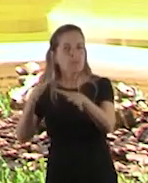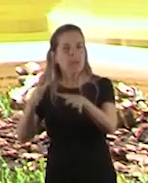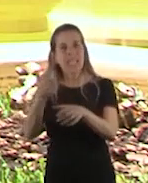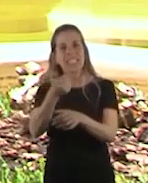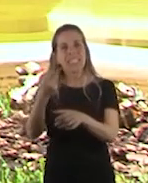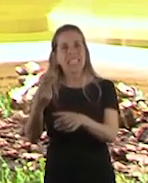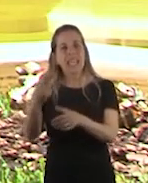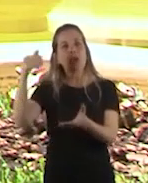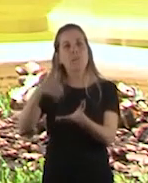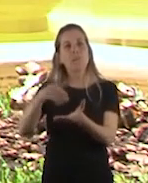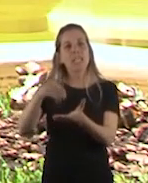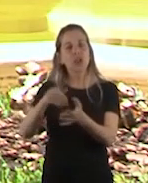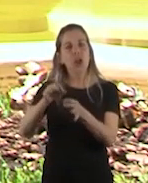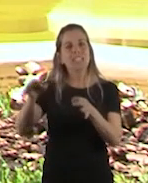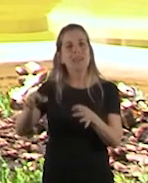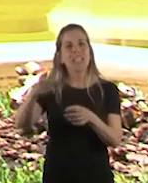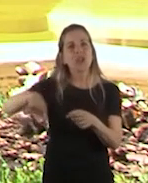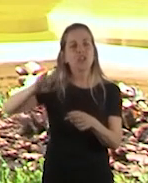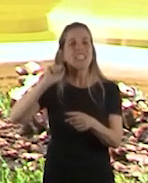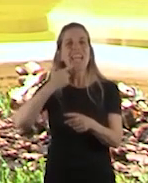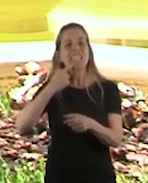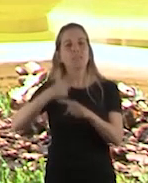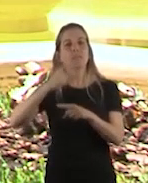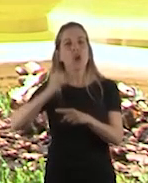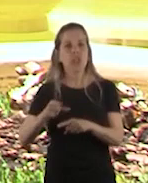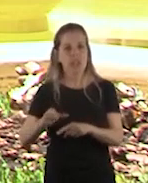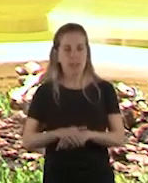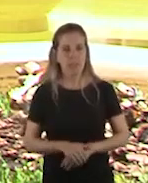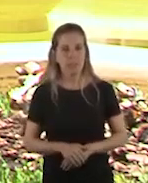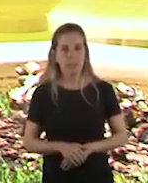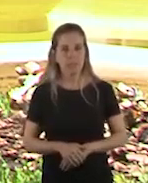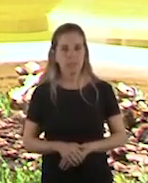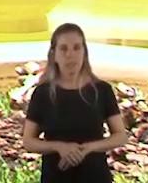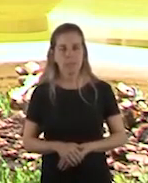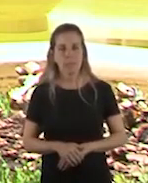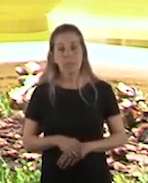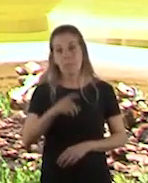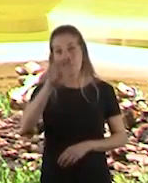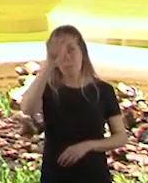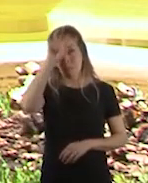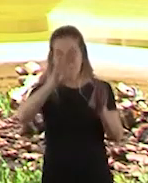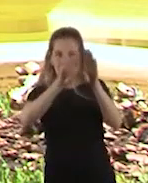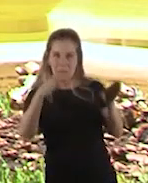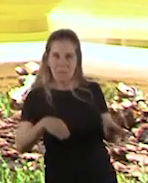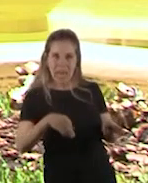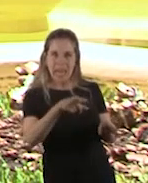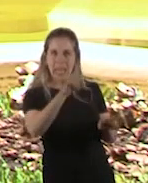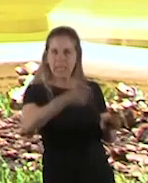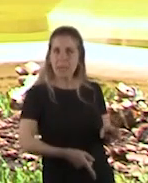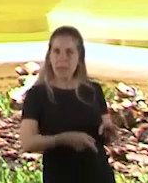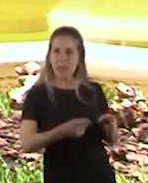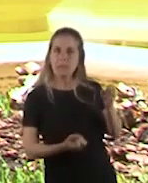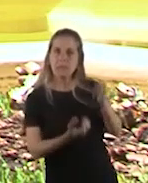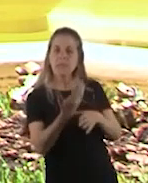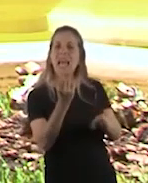62 millones de metros cúbicos diarios. La minería alcanzó nuevos récords en creación